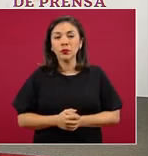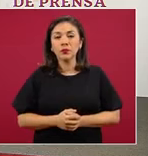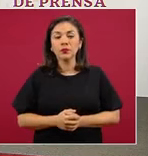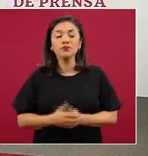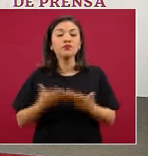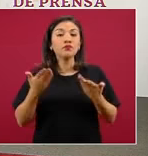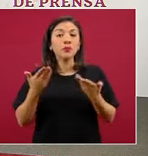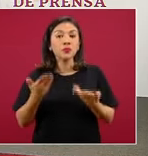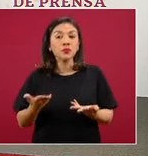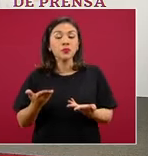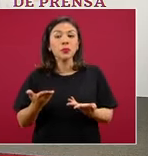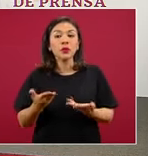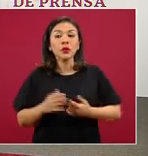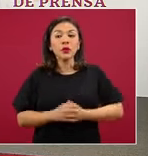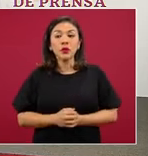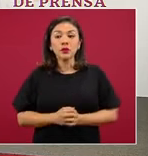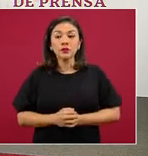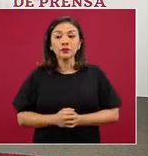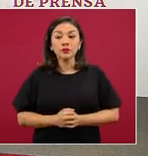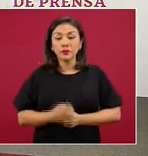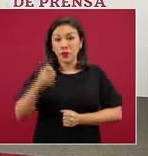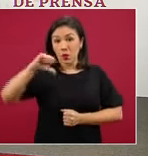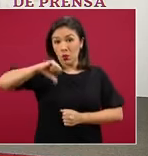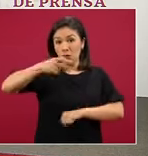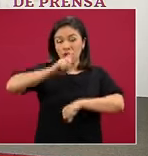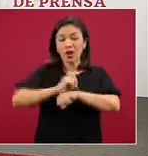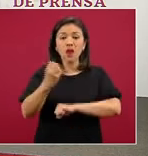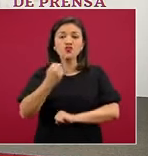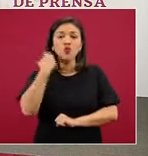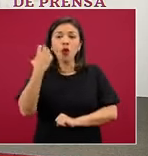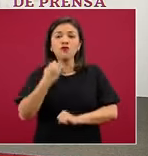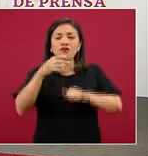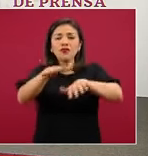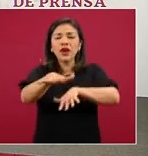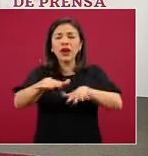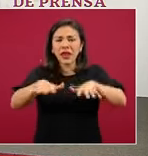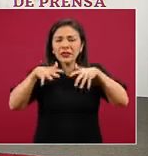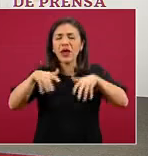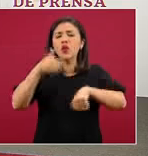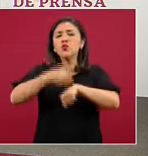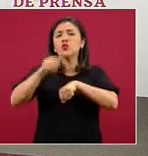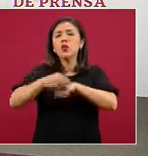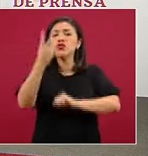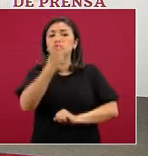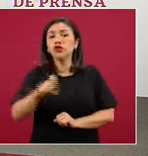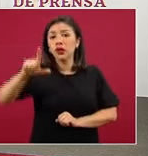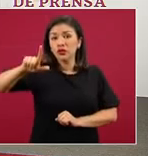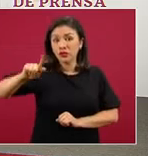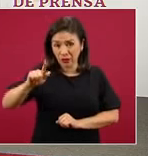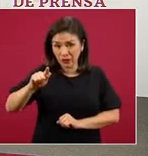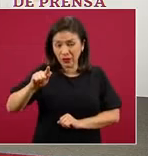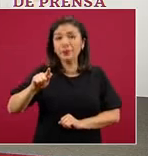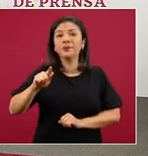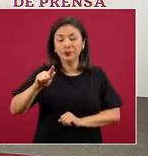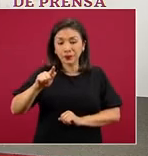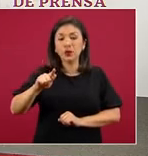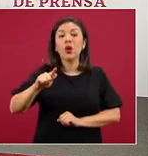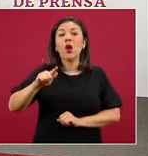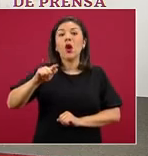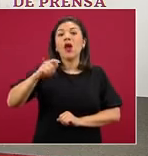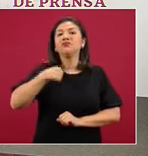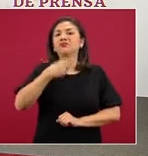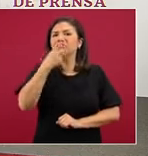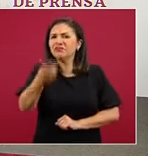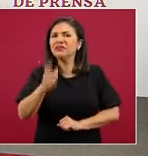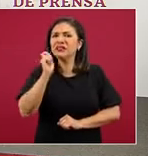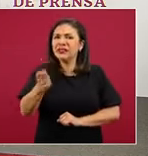Bueno, pues esta es la conferencia vespertina número 270 y cuando hacemos este hincapié de